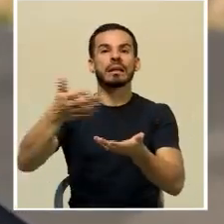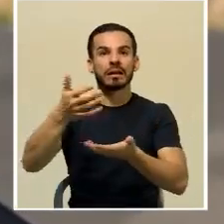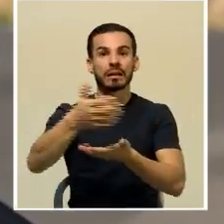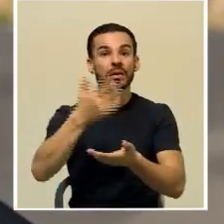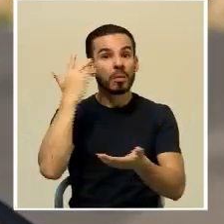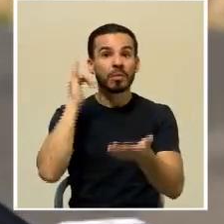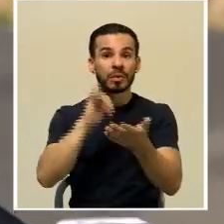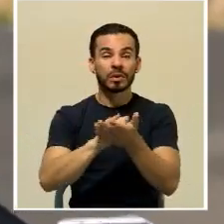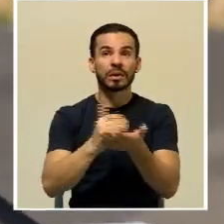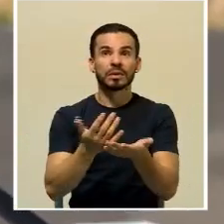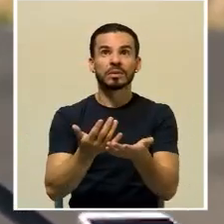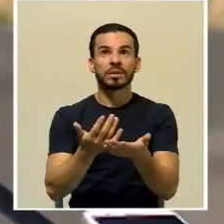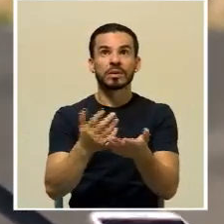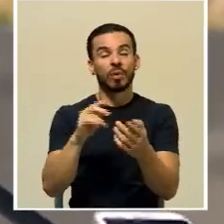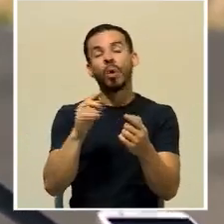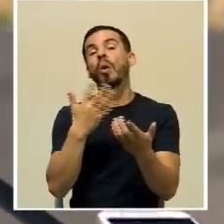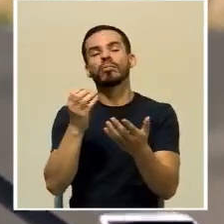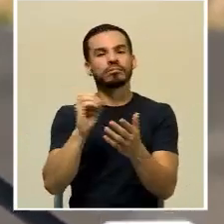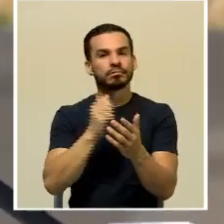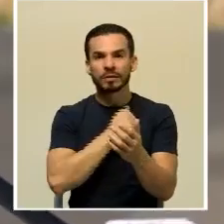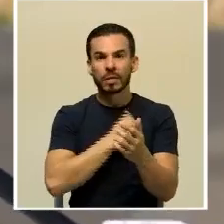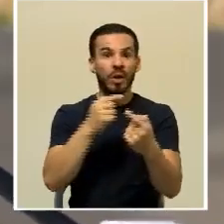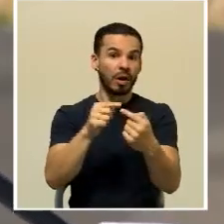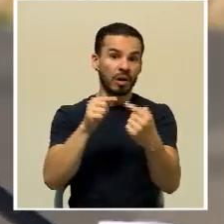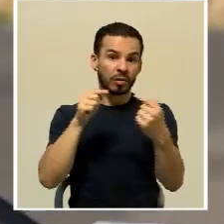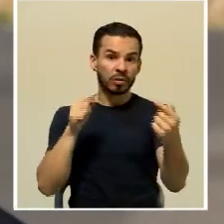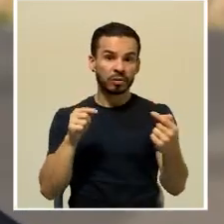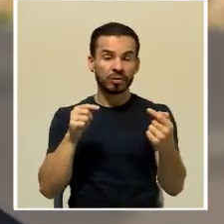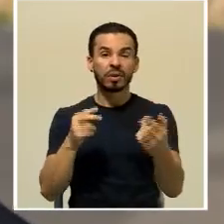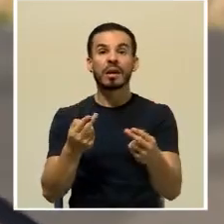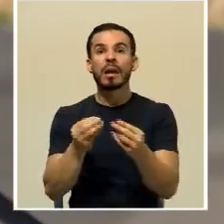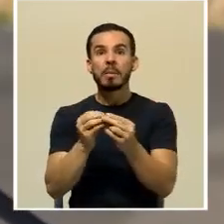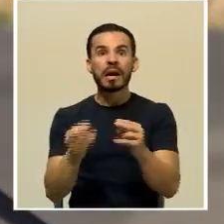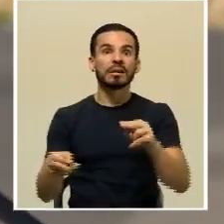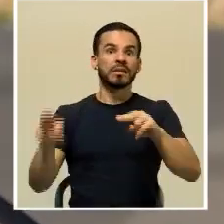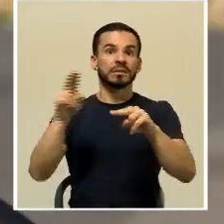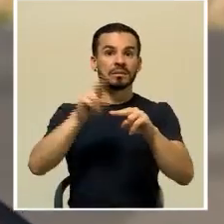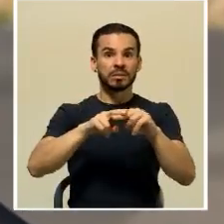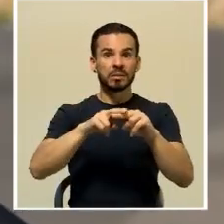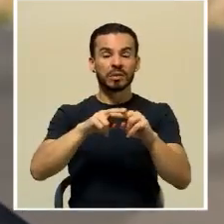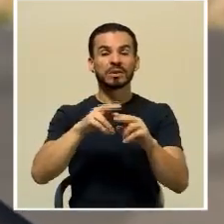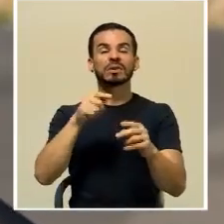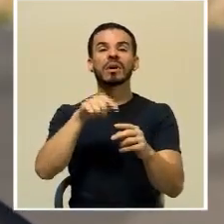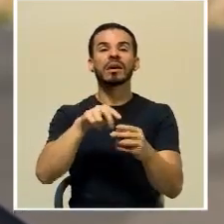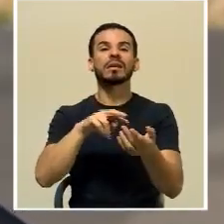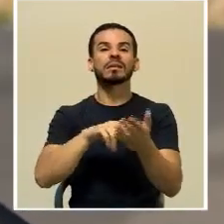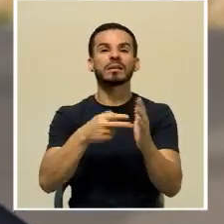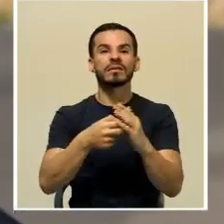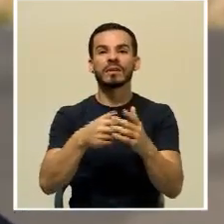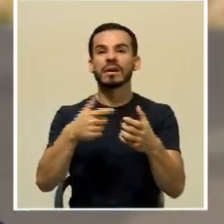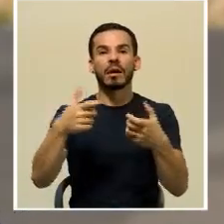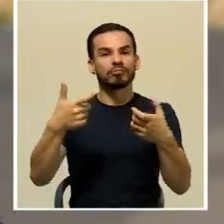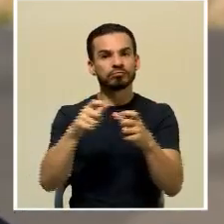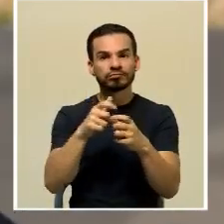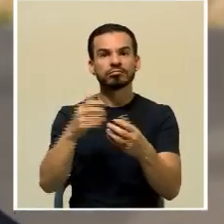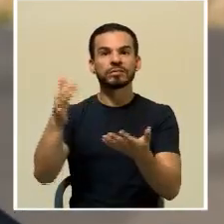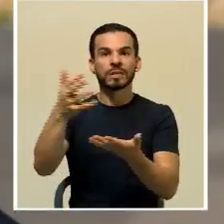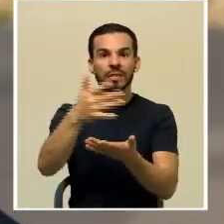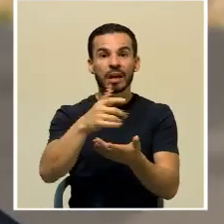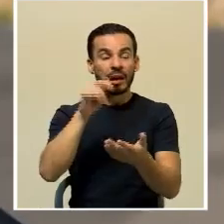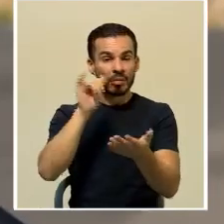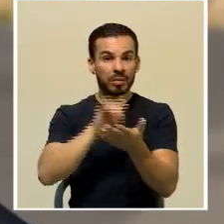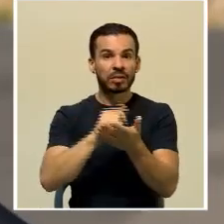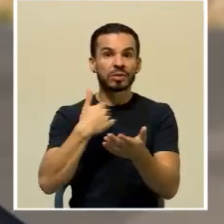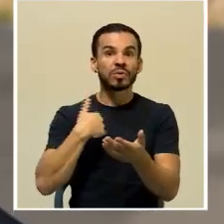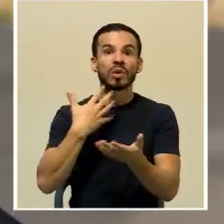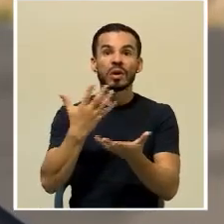Y por lo tanto, y por el contrario, una mayor tasa impositiva de impuestos indirectos va a provocar una menor recaudación. Entonces, en ese